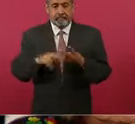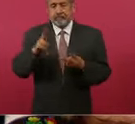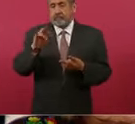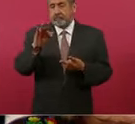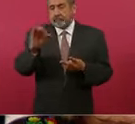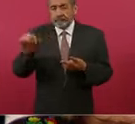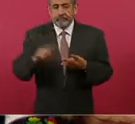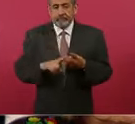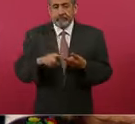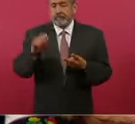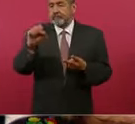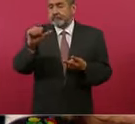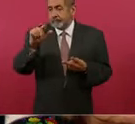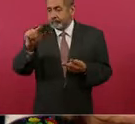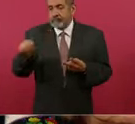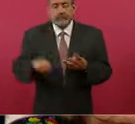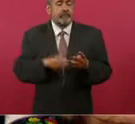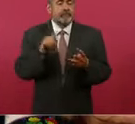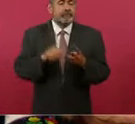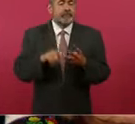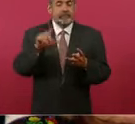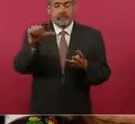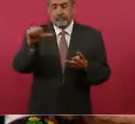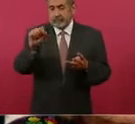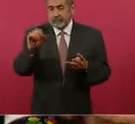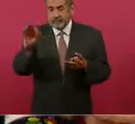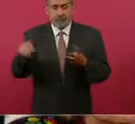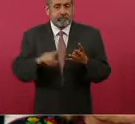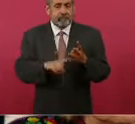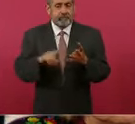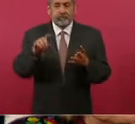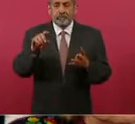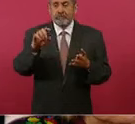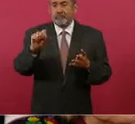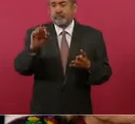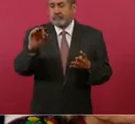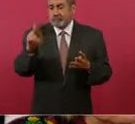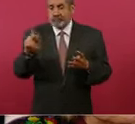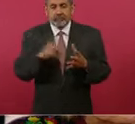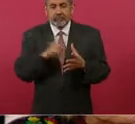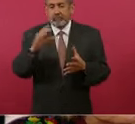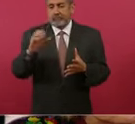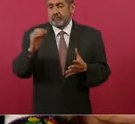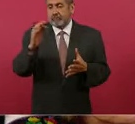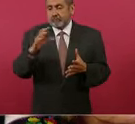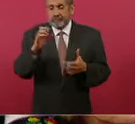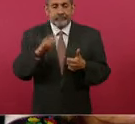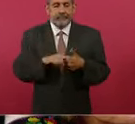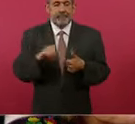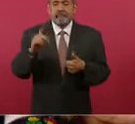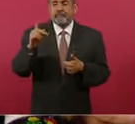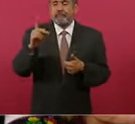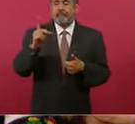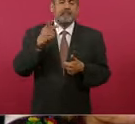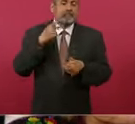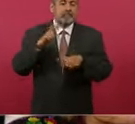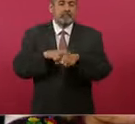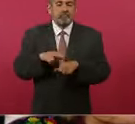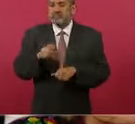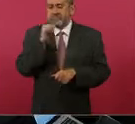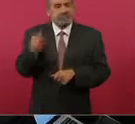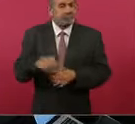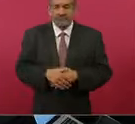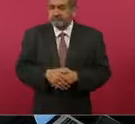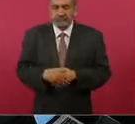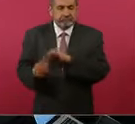SAP, perdón, el SAT, la Auditoría Superior de la Federación, la Secretaría de la Función Pública, COFESE, Procuraduría Fiscal, al día de hoy no se